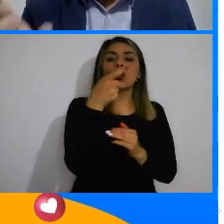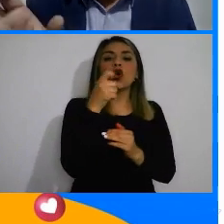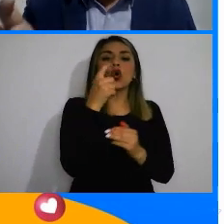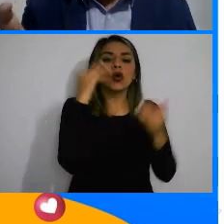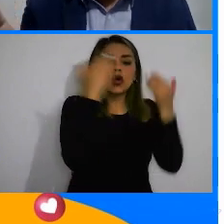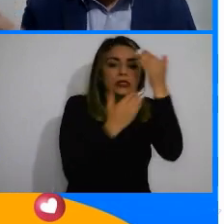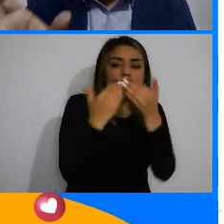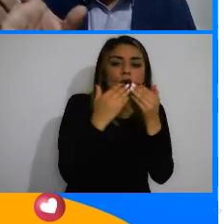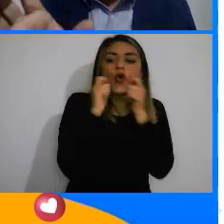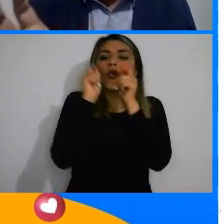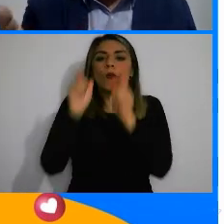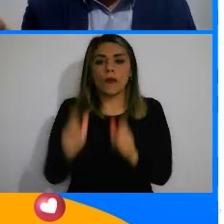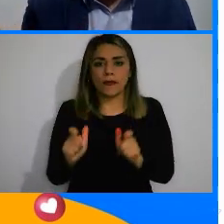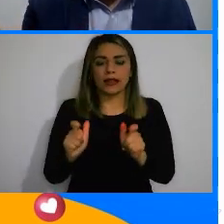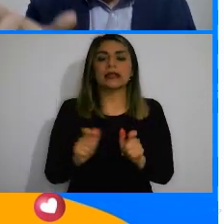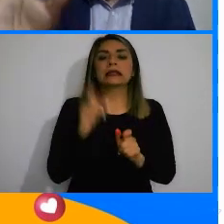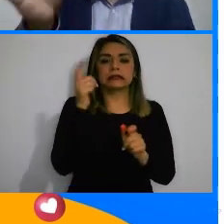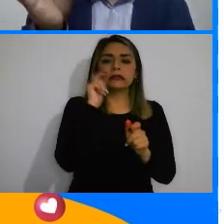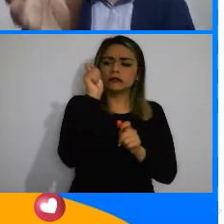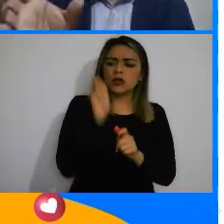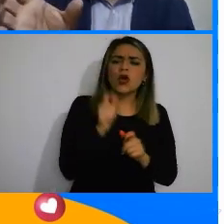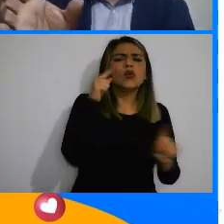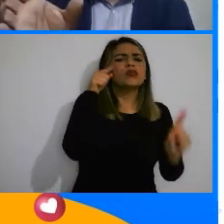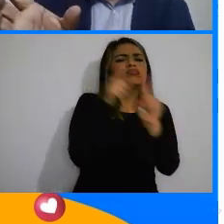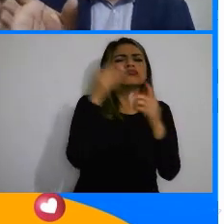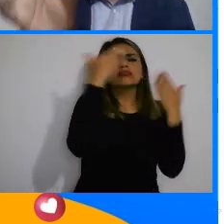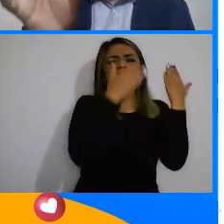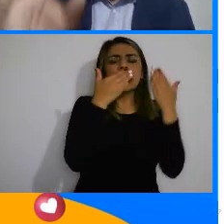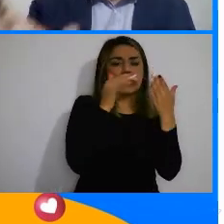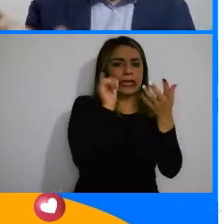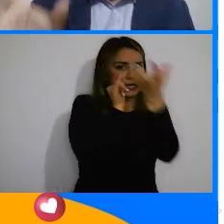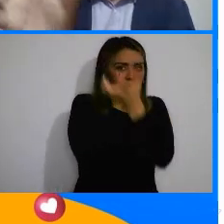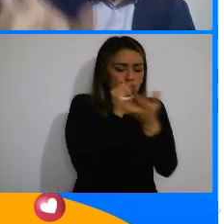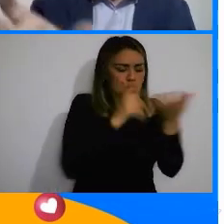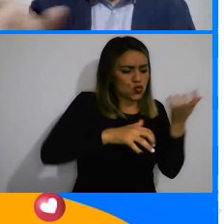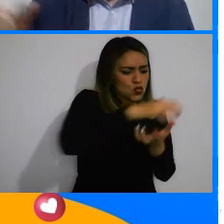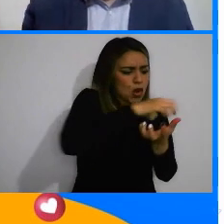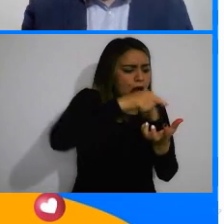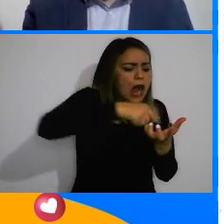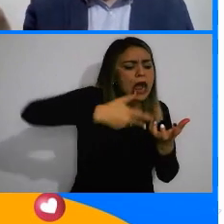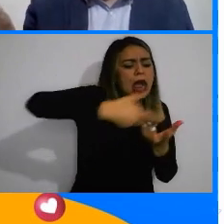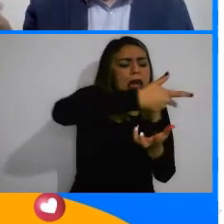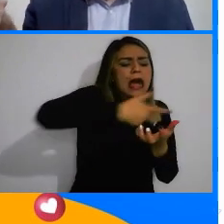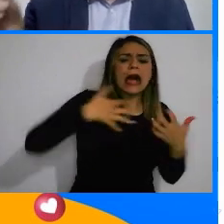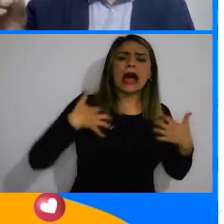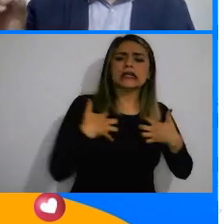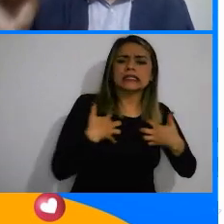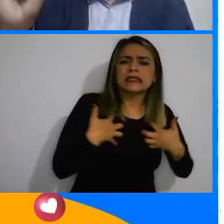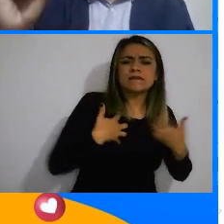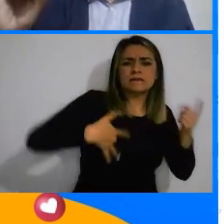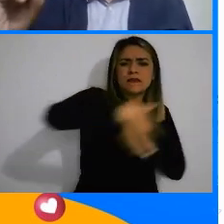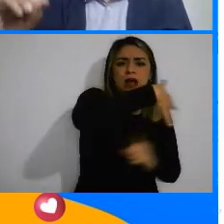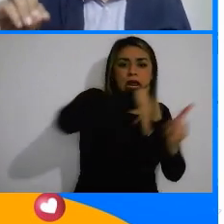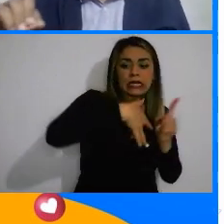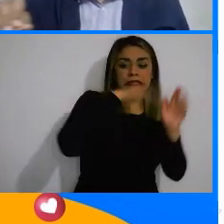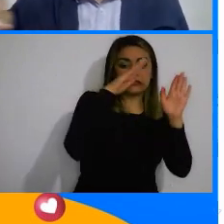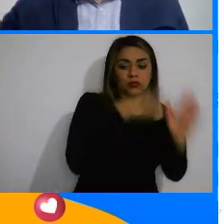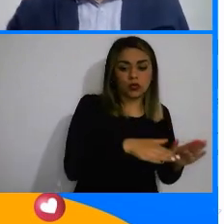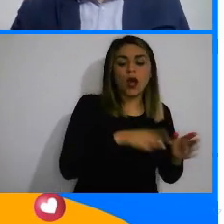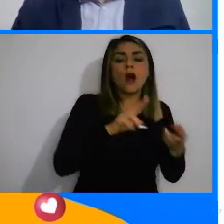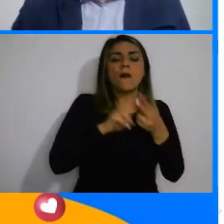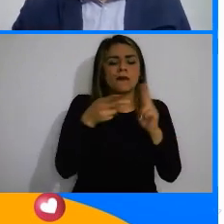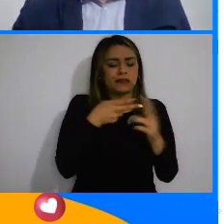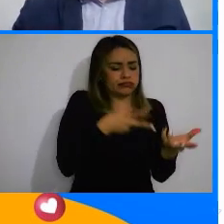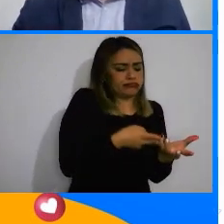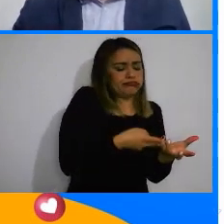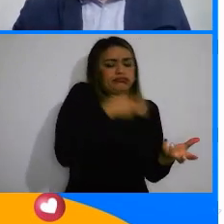Entonces, la ecología como su objeto de estudio es el ecosistema, lugar donde interactúan los seres vivos con su entorno. Ella